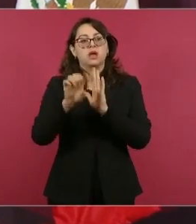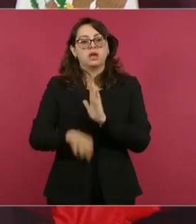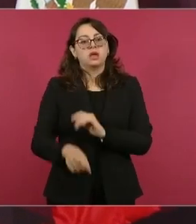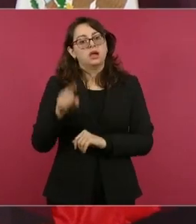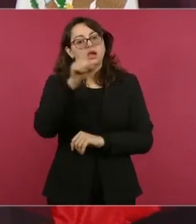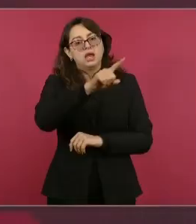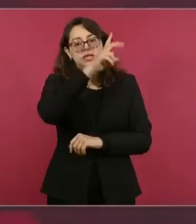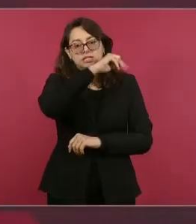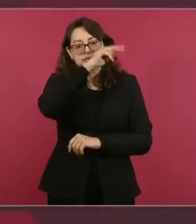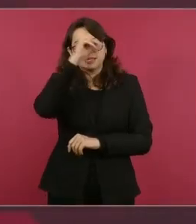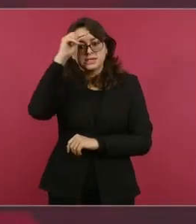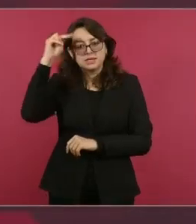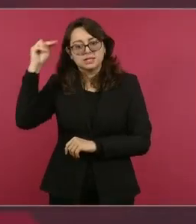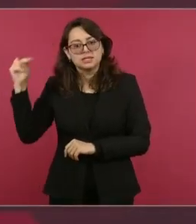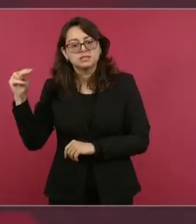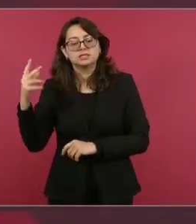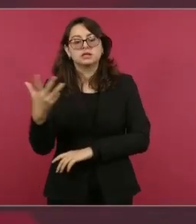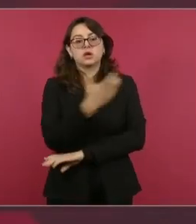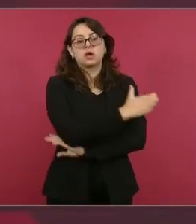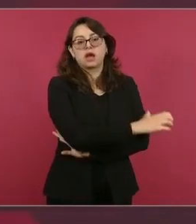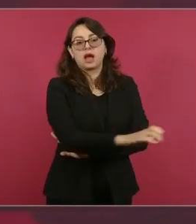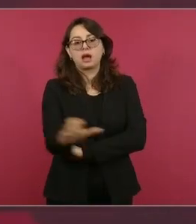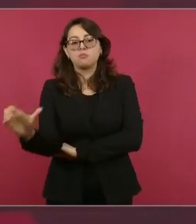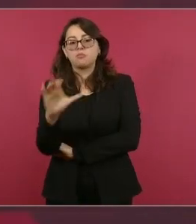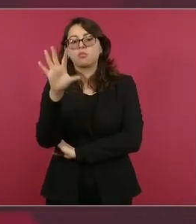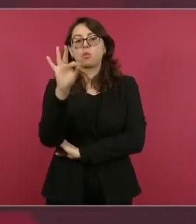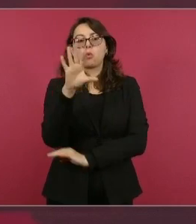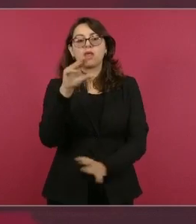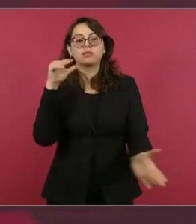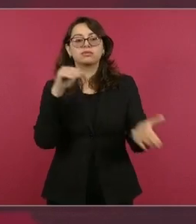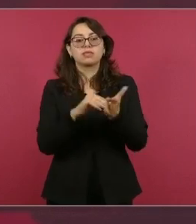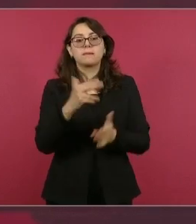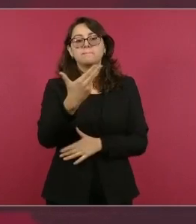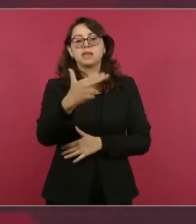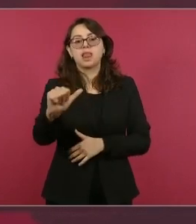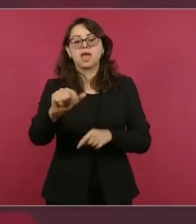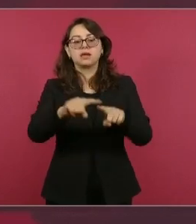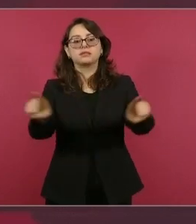en Nayarit, para 40,000 hectáreas,